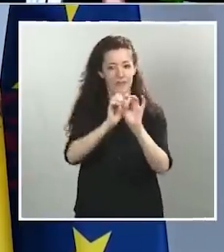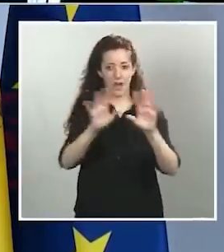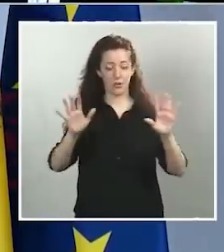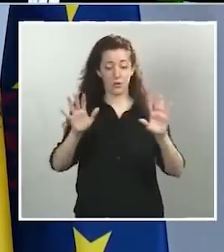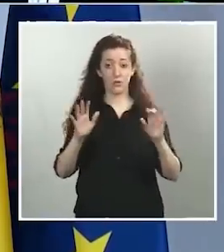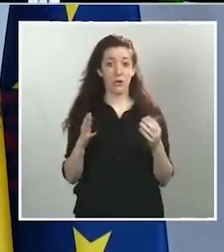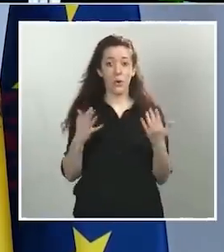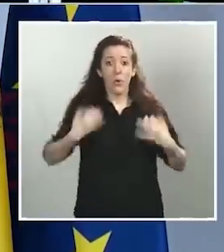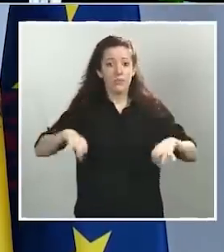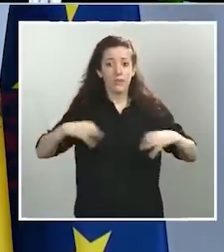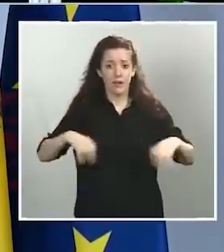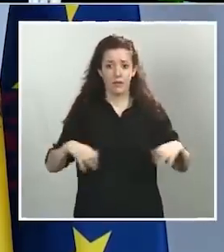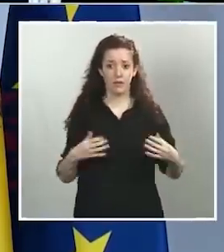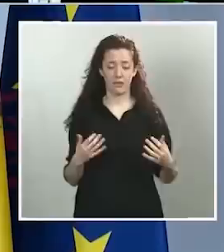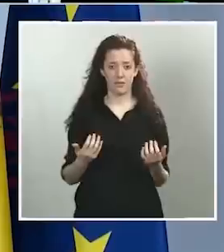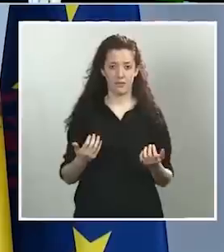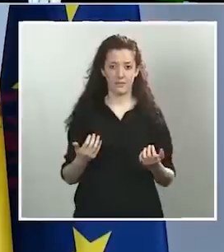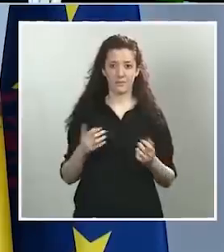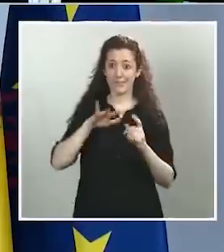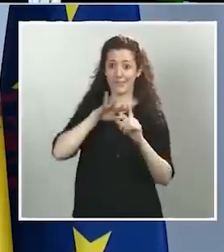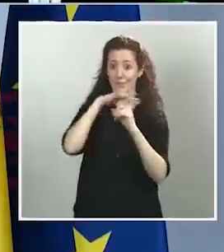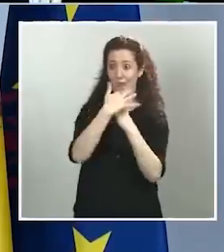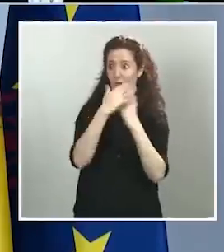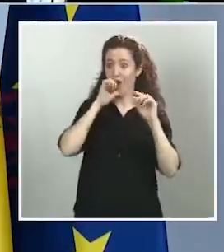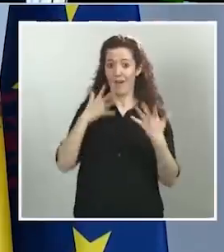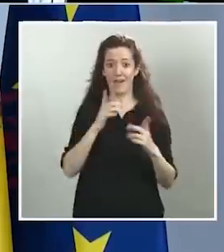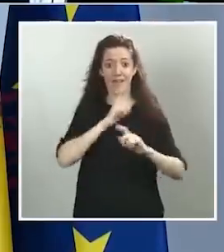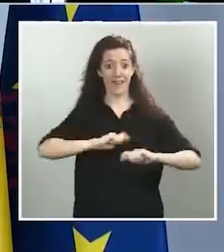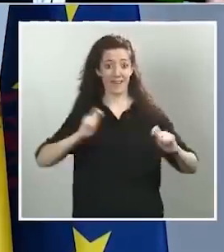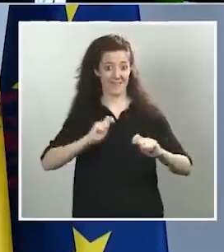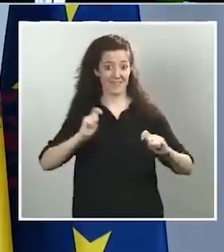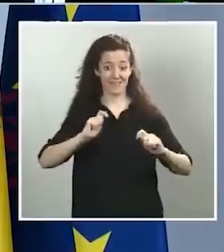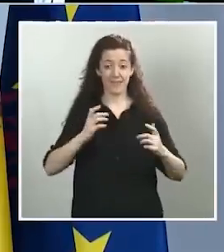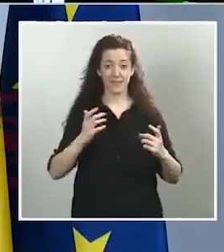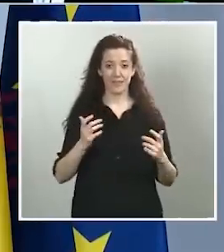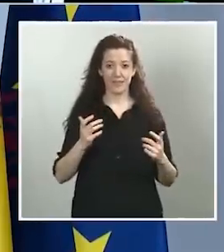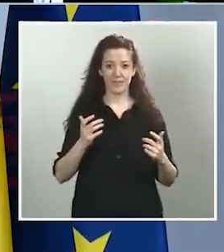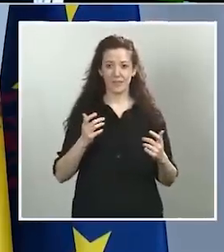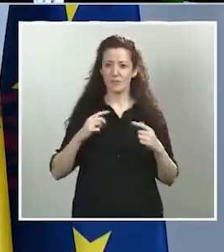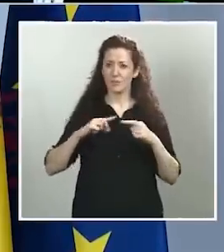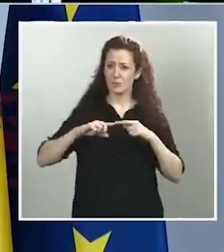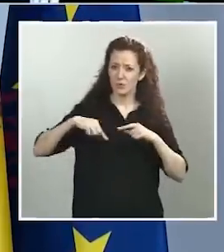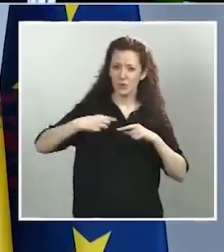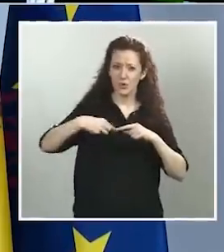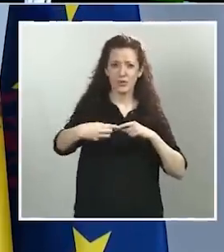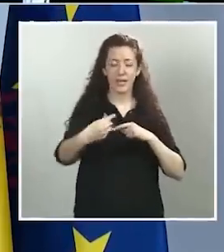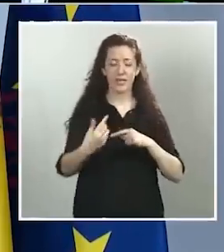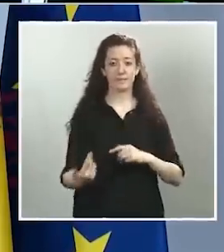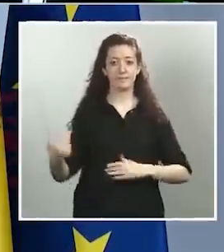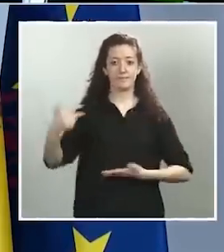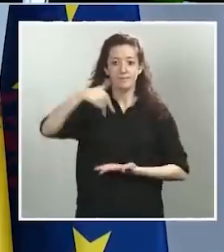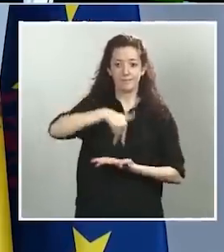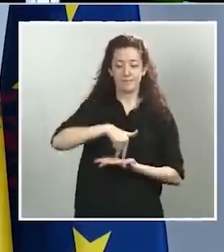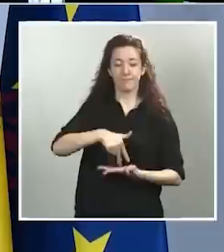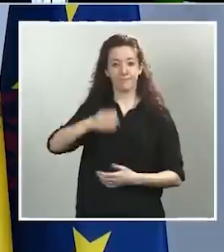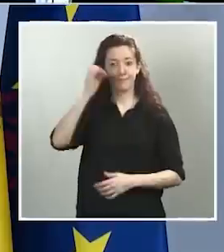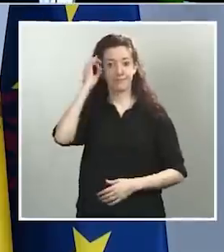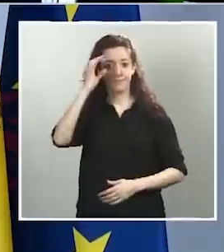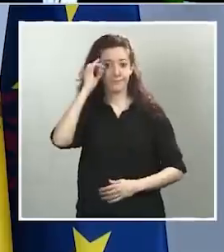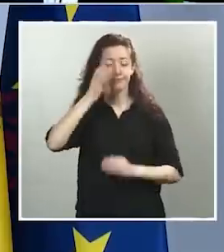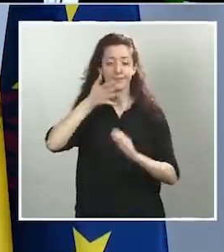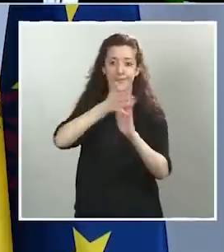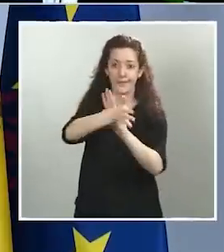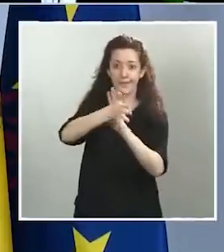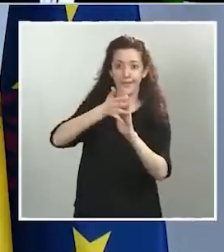el más fácilmente controlable porque en las residencias están allí, los tienes identificados,